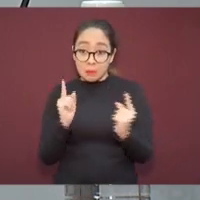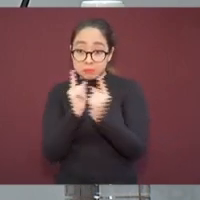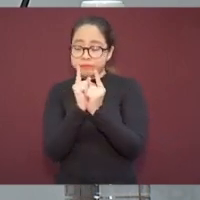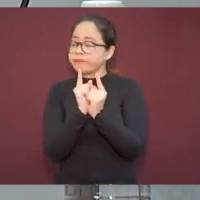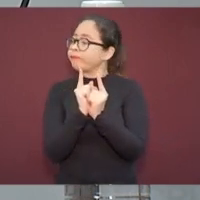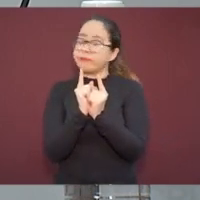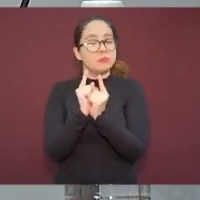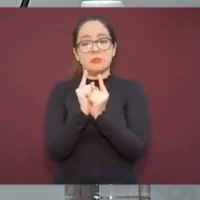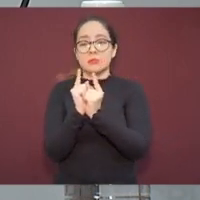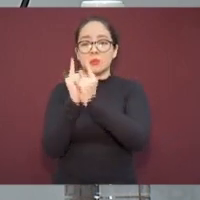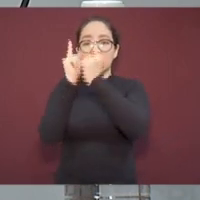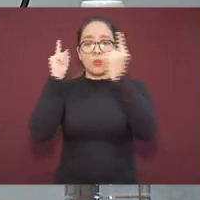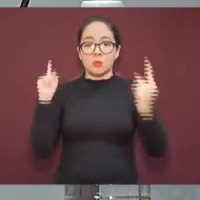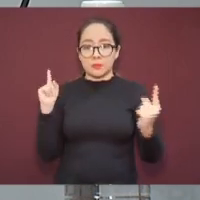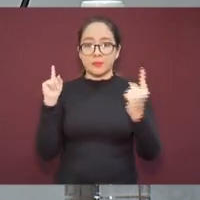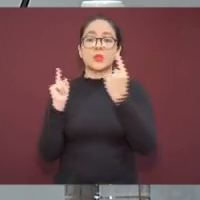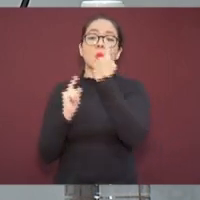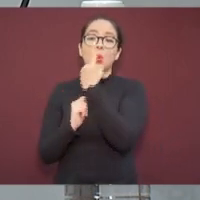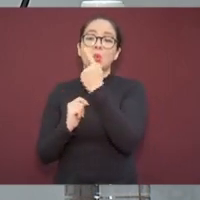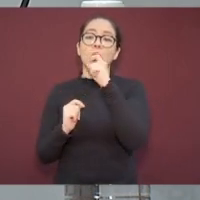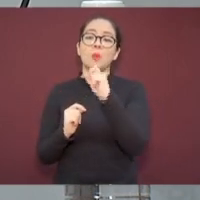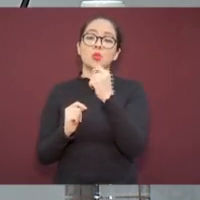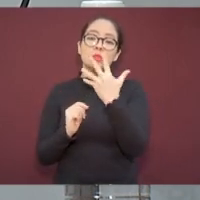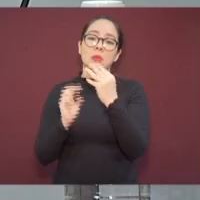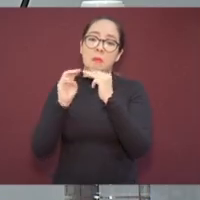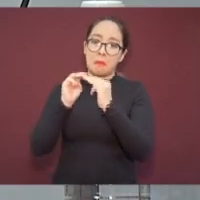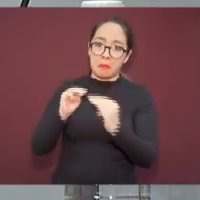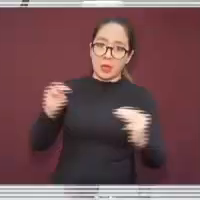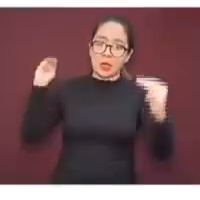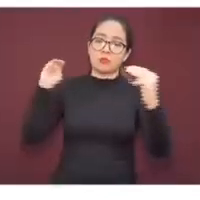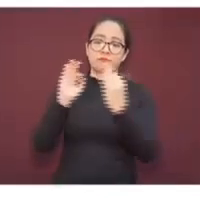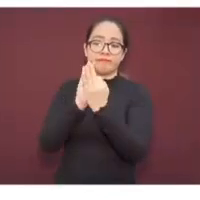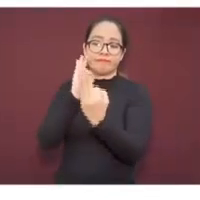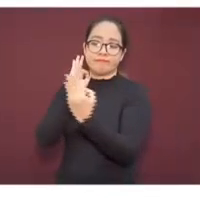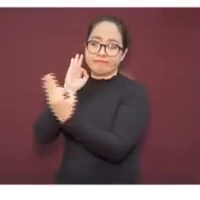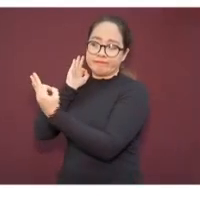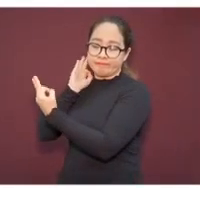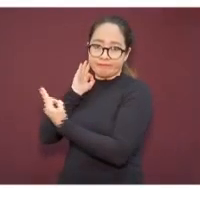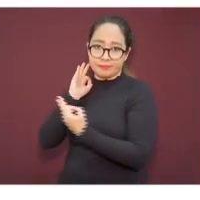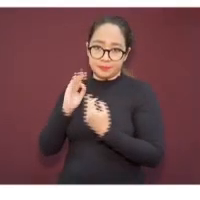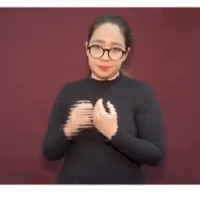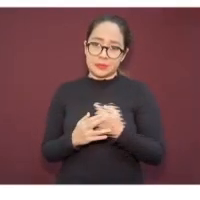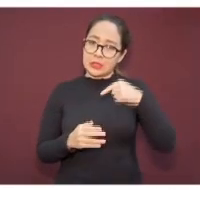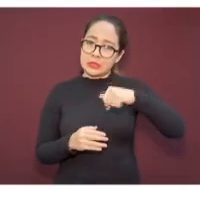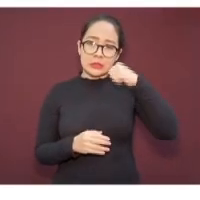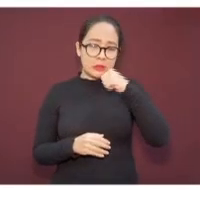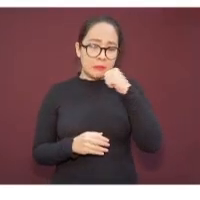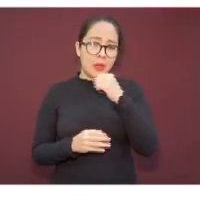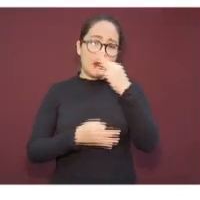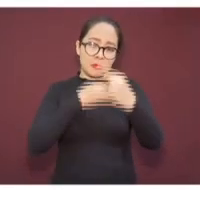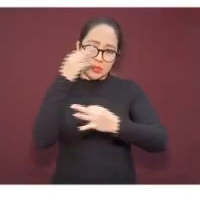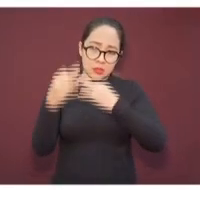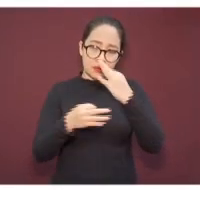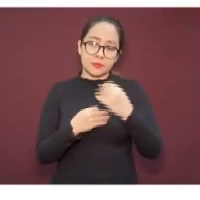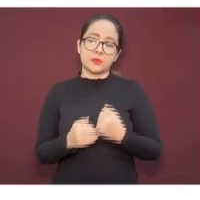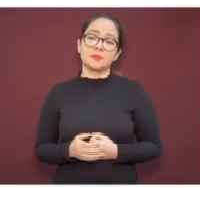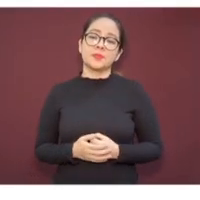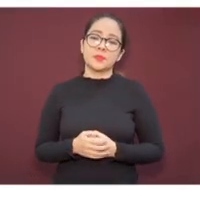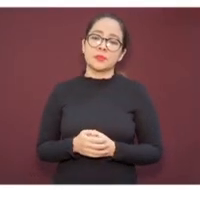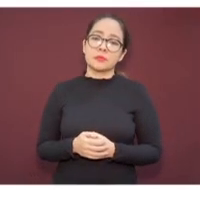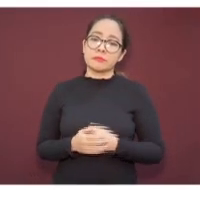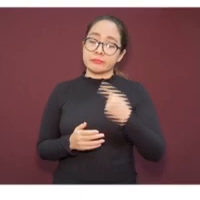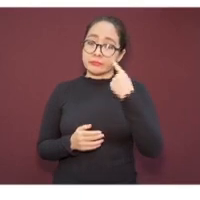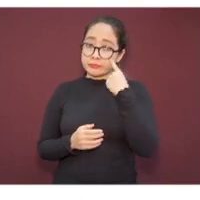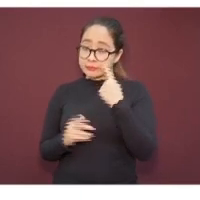precaución que tanto se recomiendan en este espacio. En este otro gráfico podemos observar cómo la tendencia de la